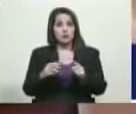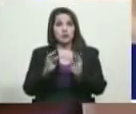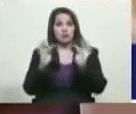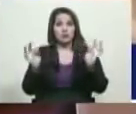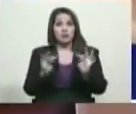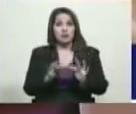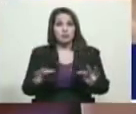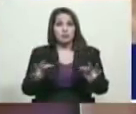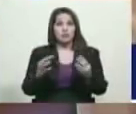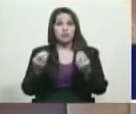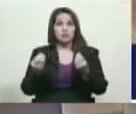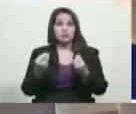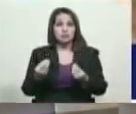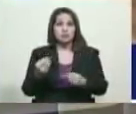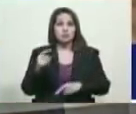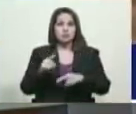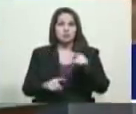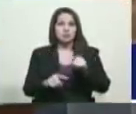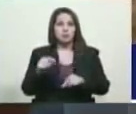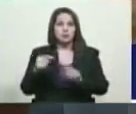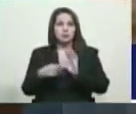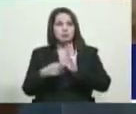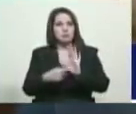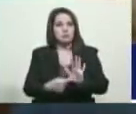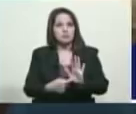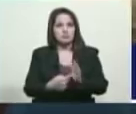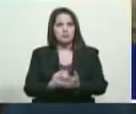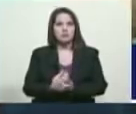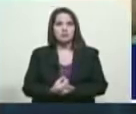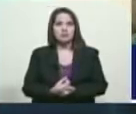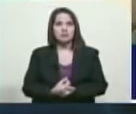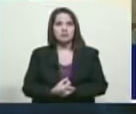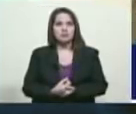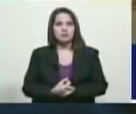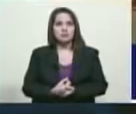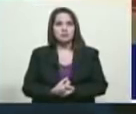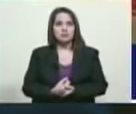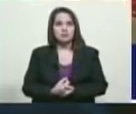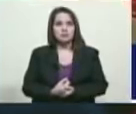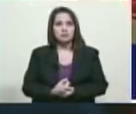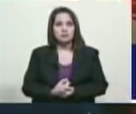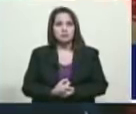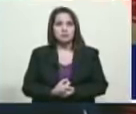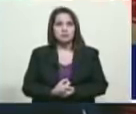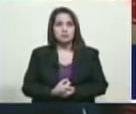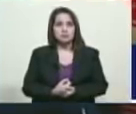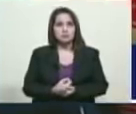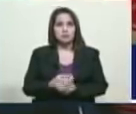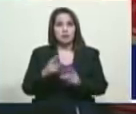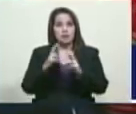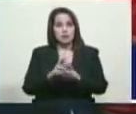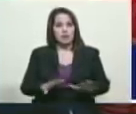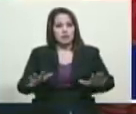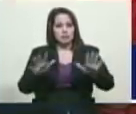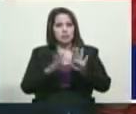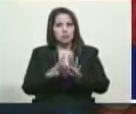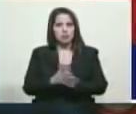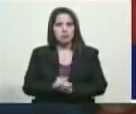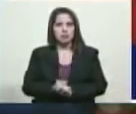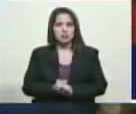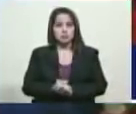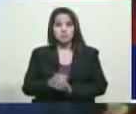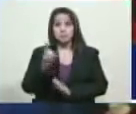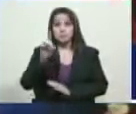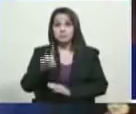estudios secundarios, dándole la gran oportunidad tanto a jóvenes como a adultos mayores de ser bachilleres de la República.